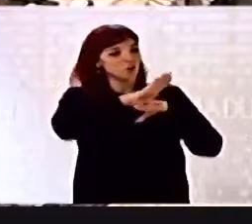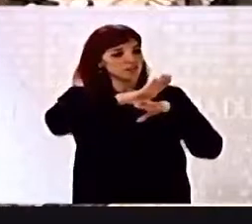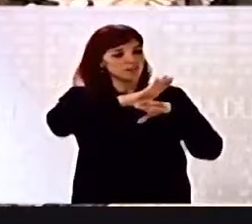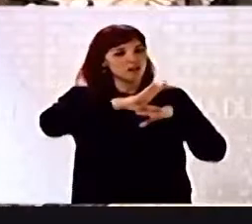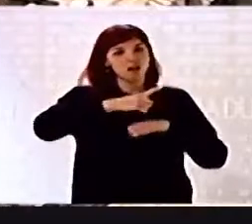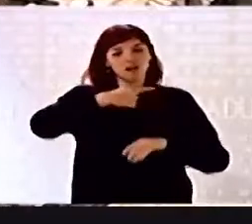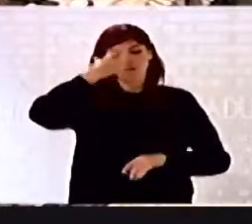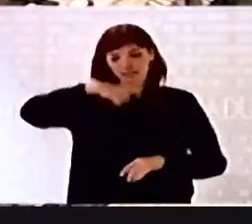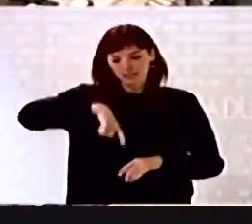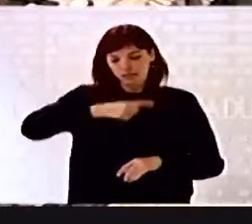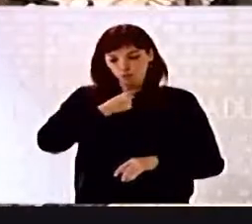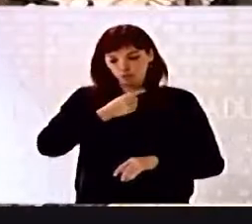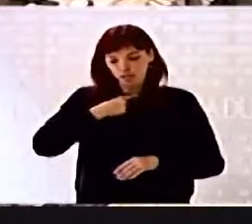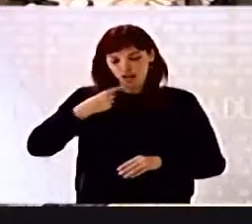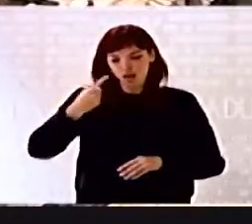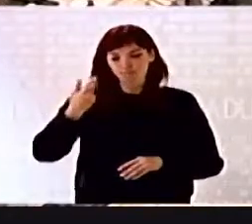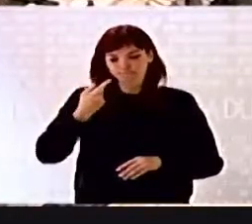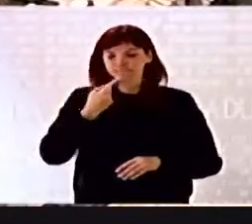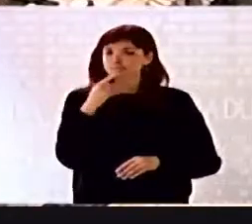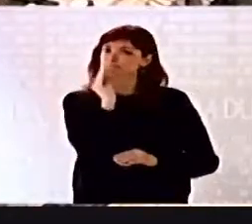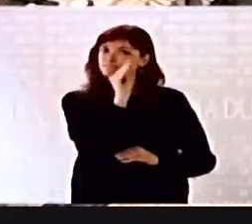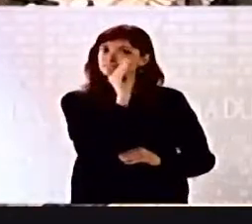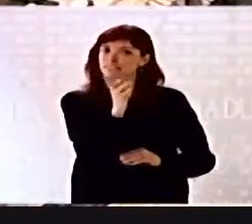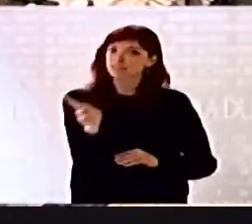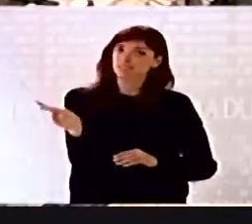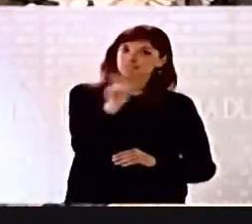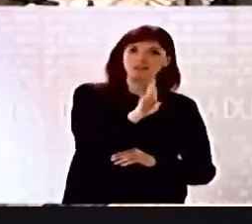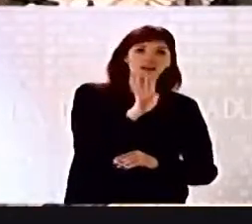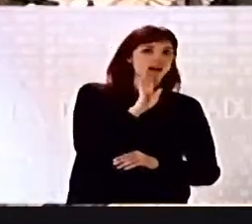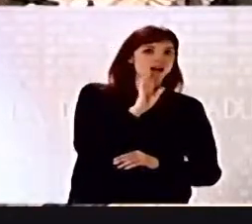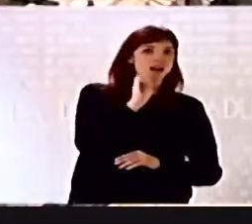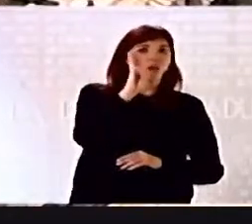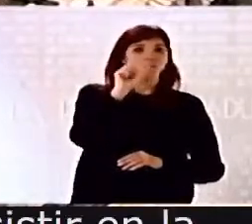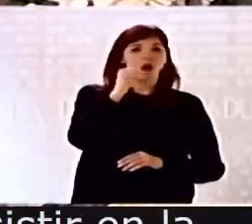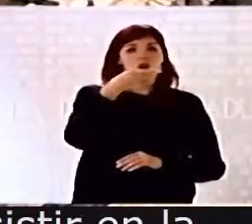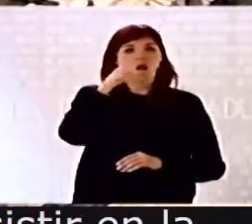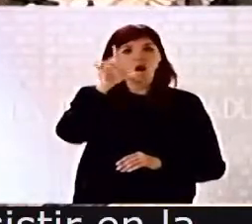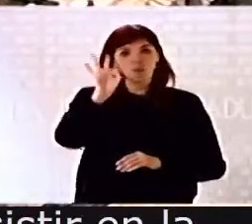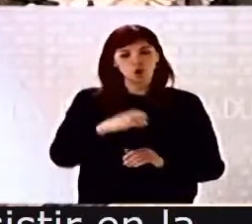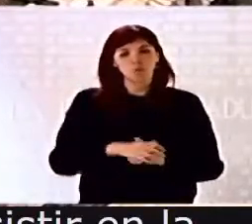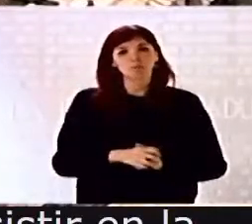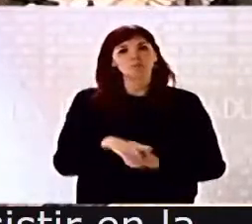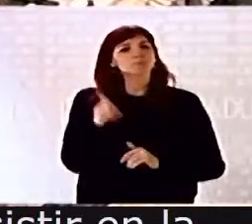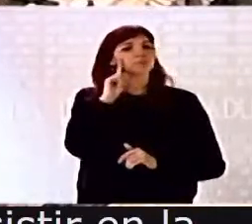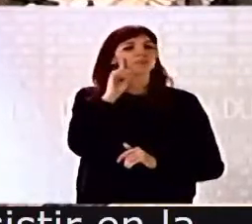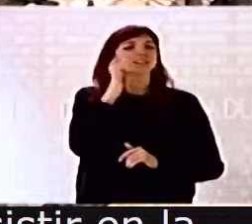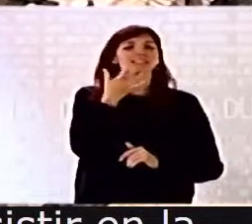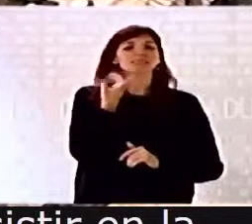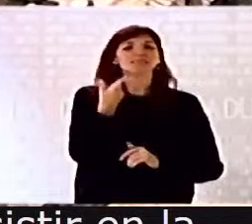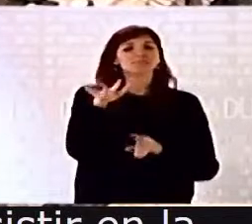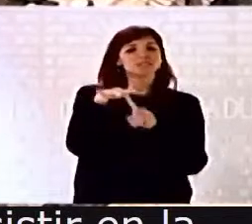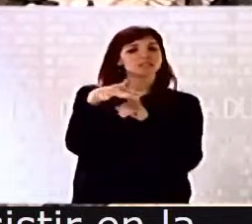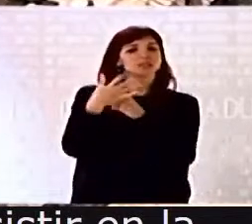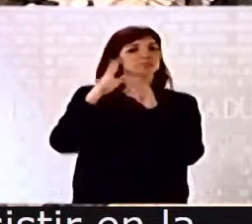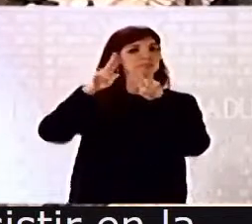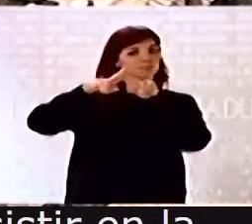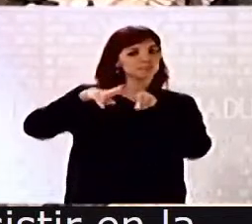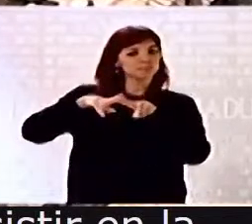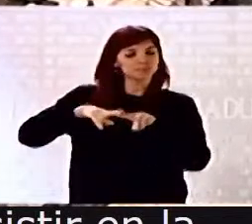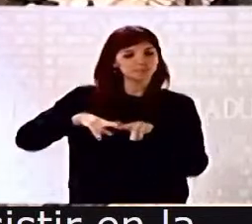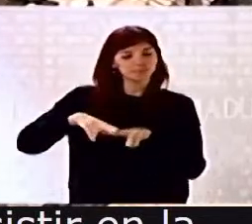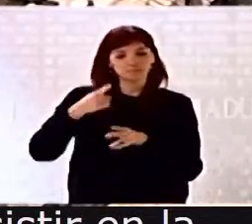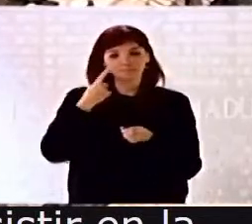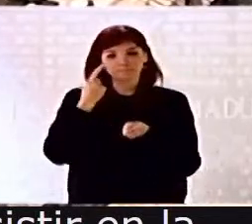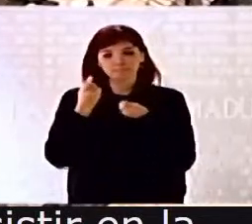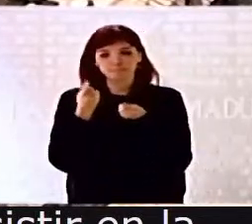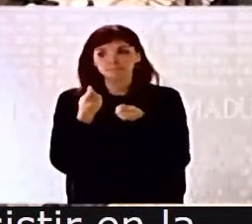mí me gustaría insistir un poco en la pregunta que hacía Pablo. No sé si viendo la situación, que cada vez hay restricciones de